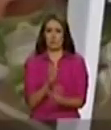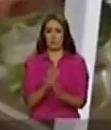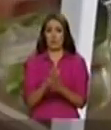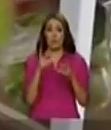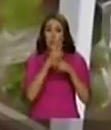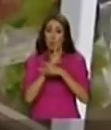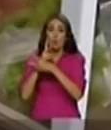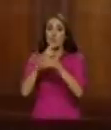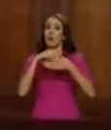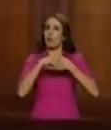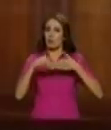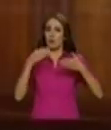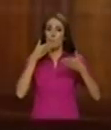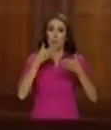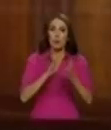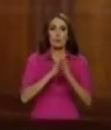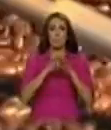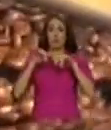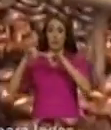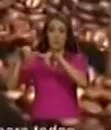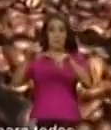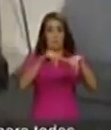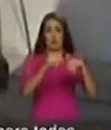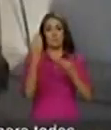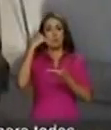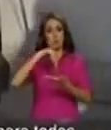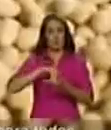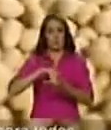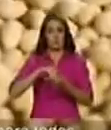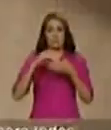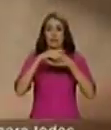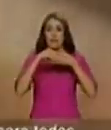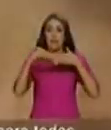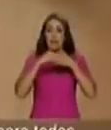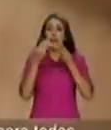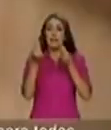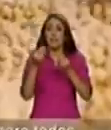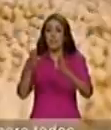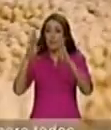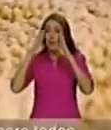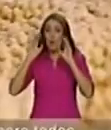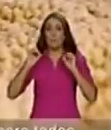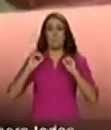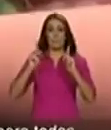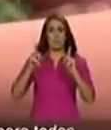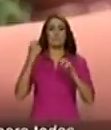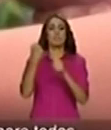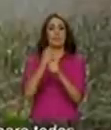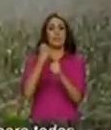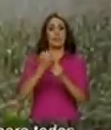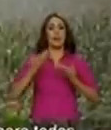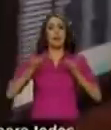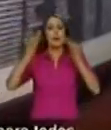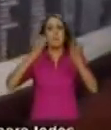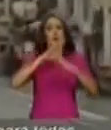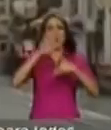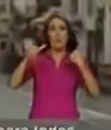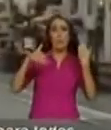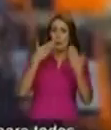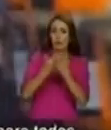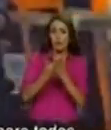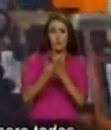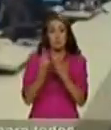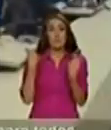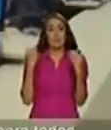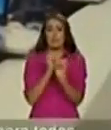dolarización, hemos recuperado la democracia. Este dinero permitirá oportunidades de trabajo y empleo para todos aquellos que todavía no